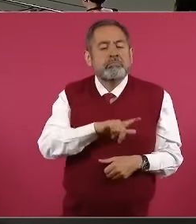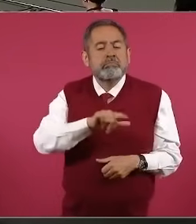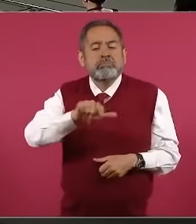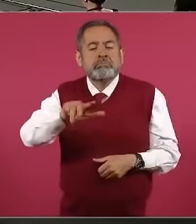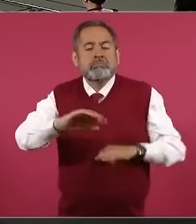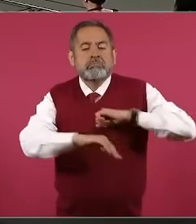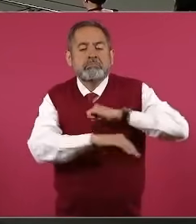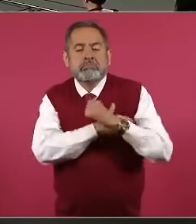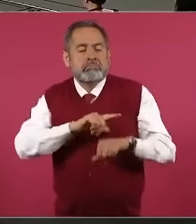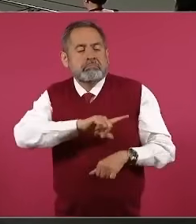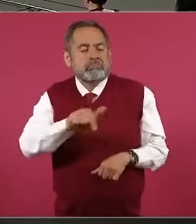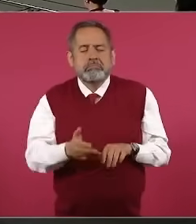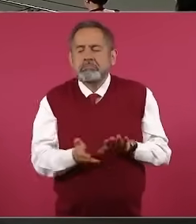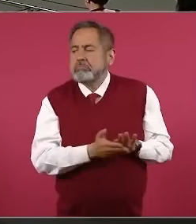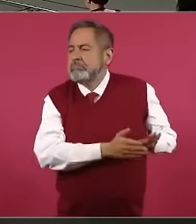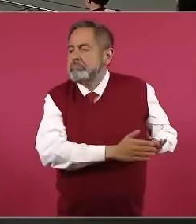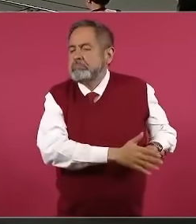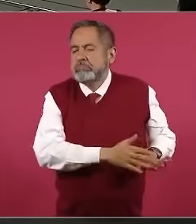Pero como tiene